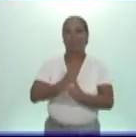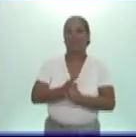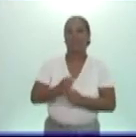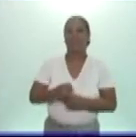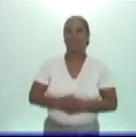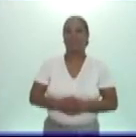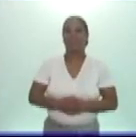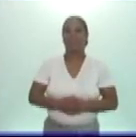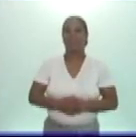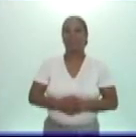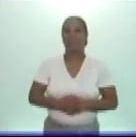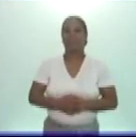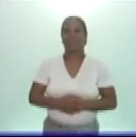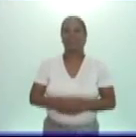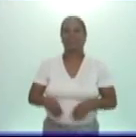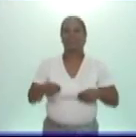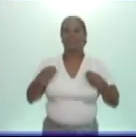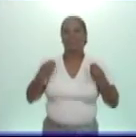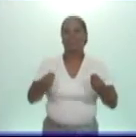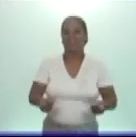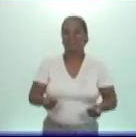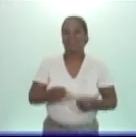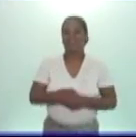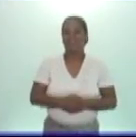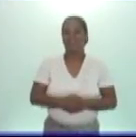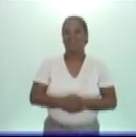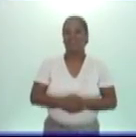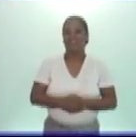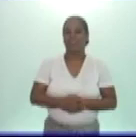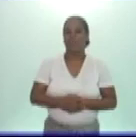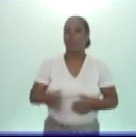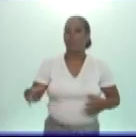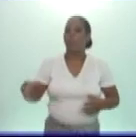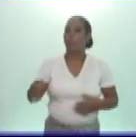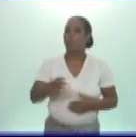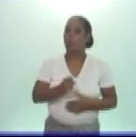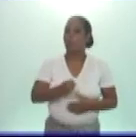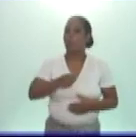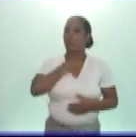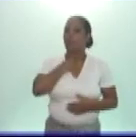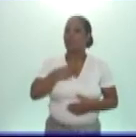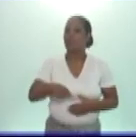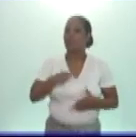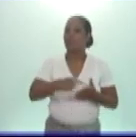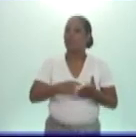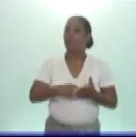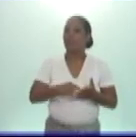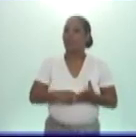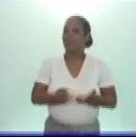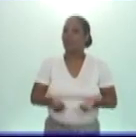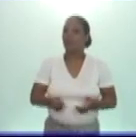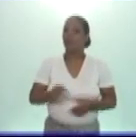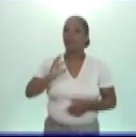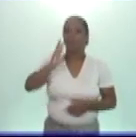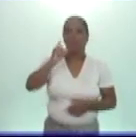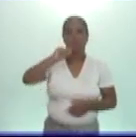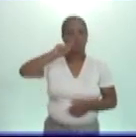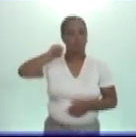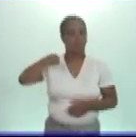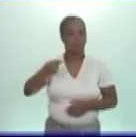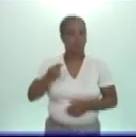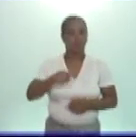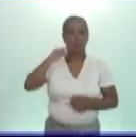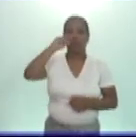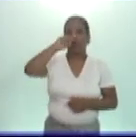a dar un grupo de ejercicios de cálculo, sobre todo con expresiones decimales y fracciones, así